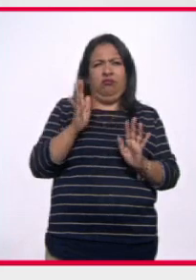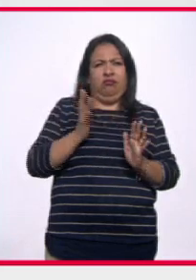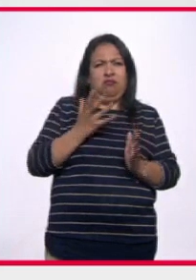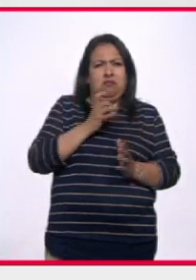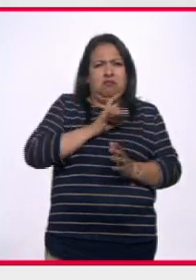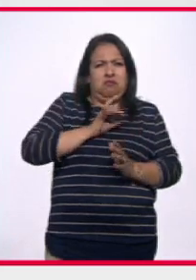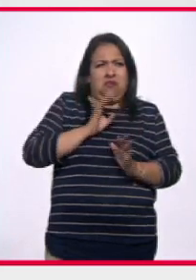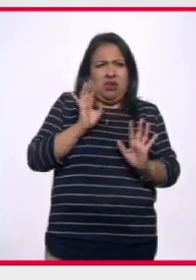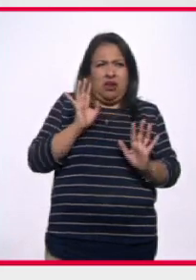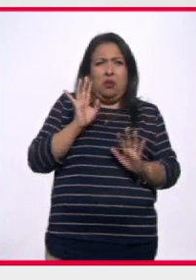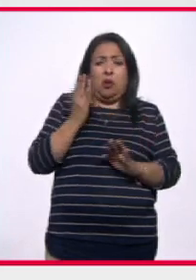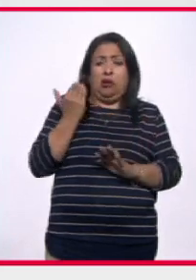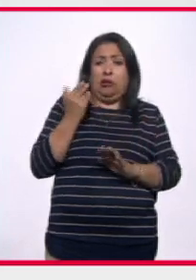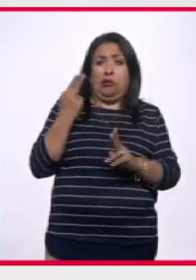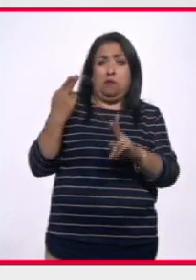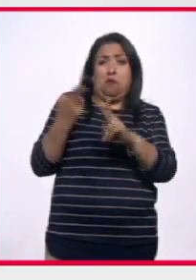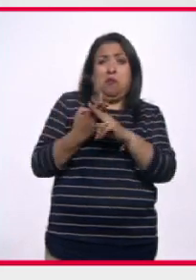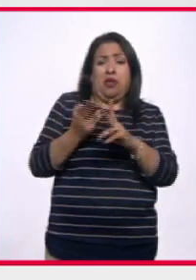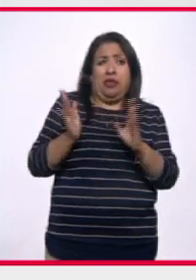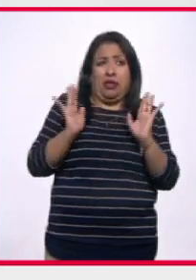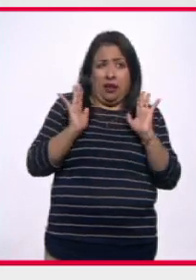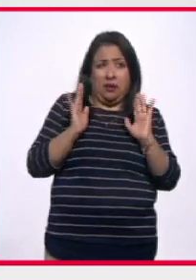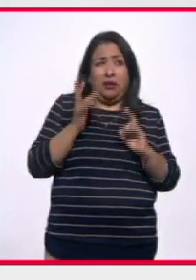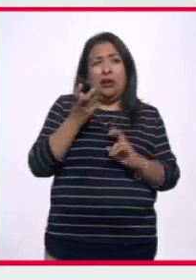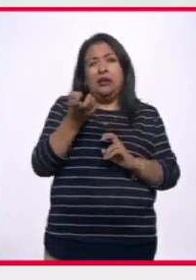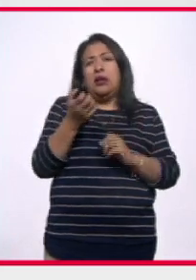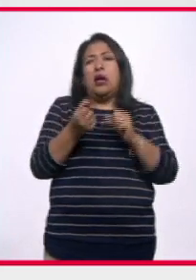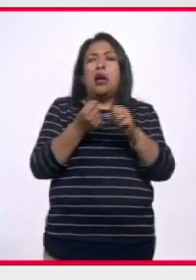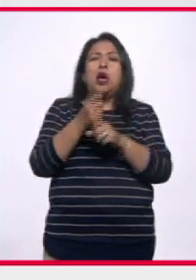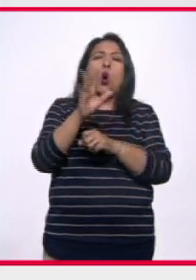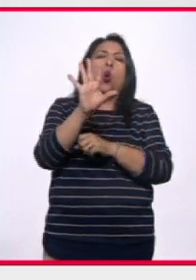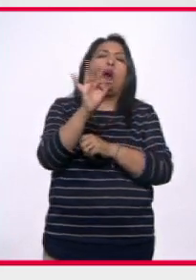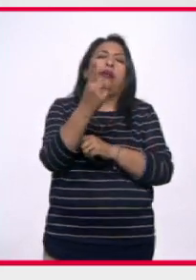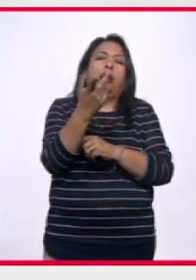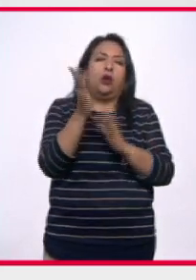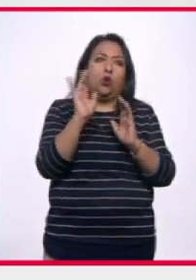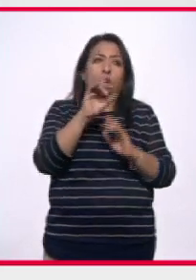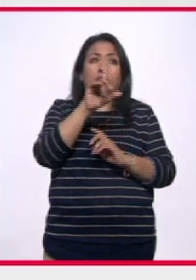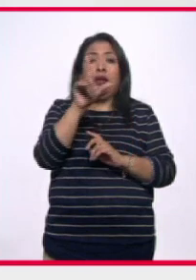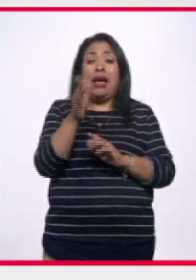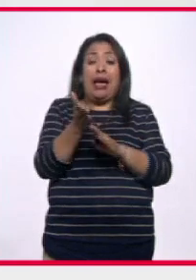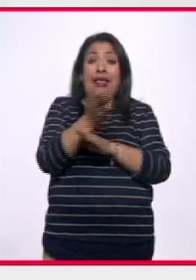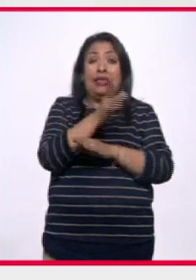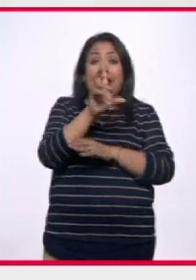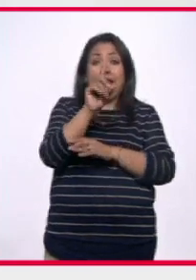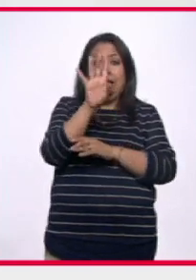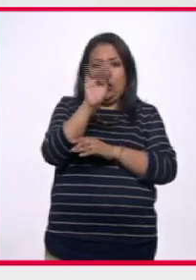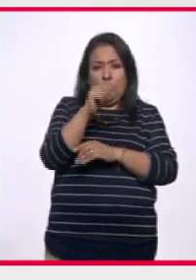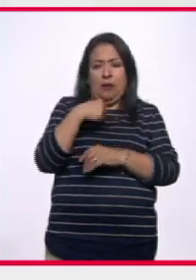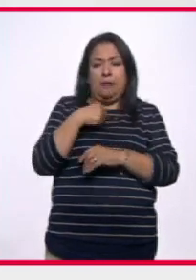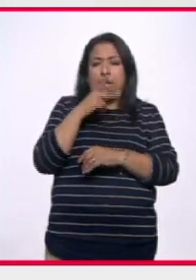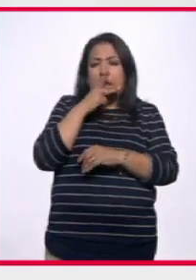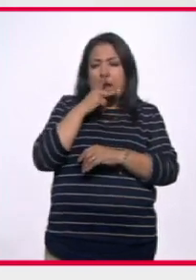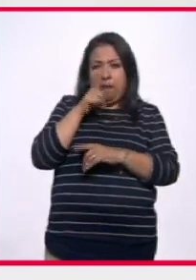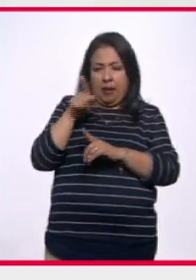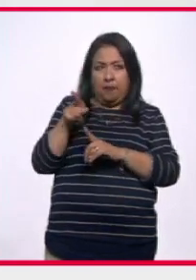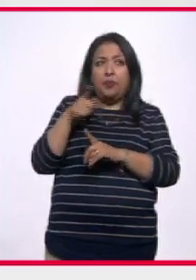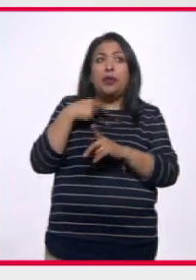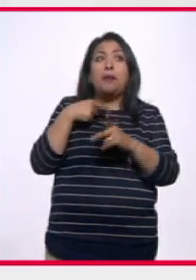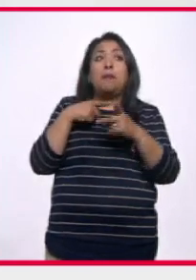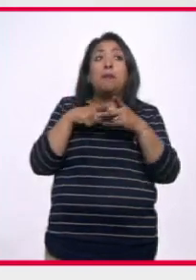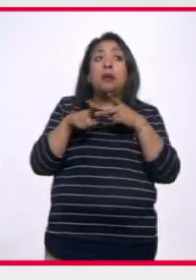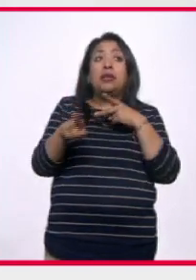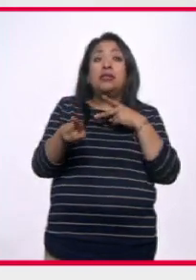susto porque lo acababan de matar eso fue como en el 41 pero en el 39 mi padre empezaron